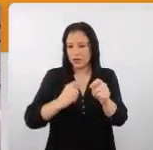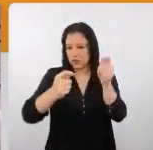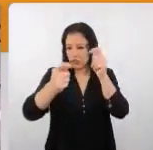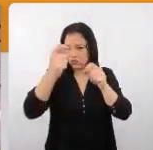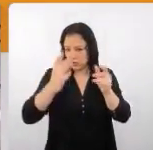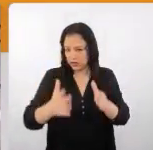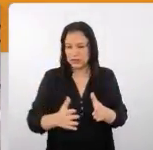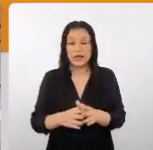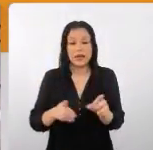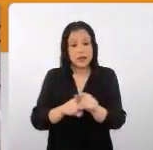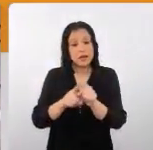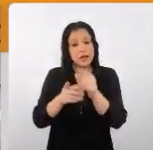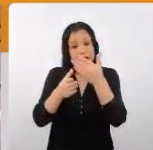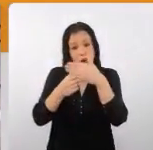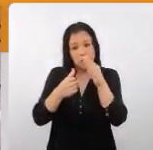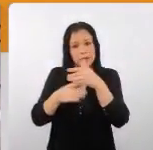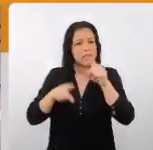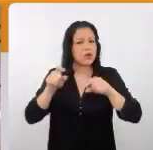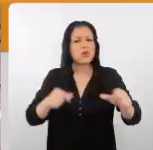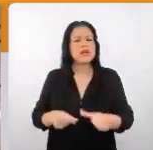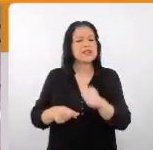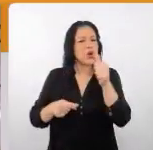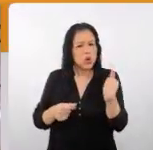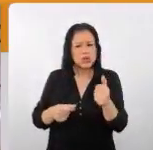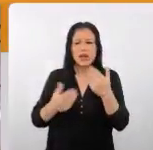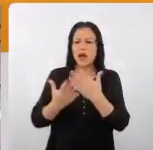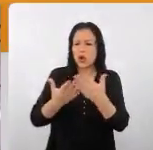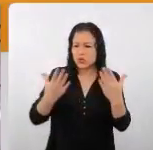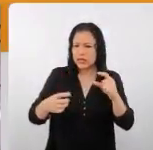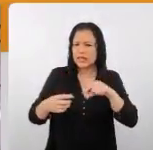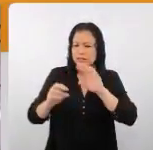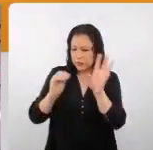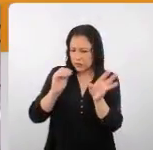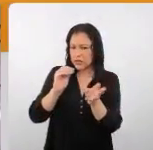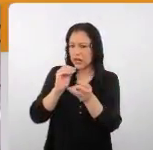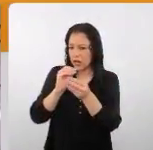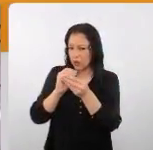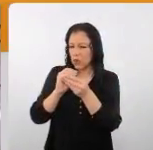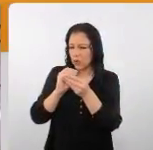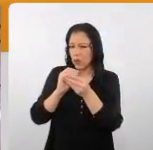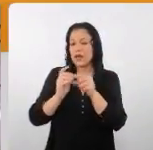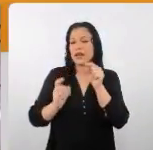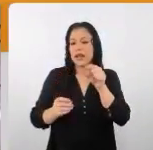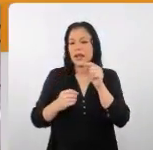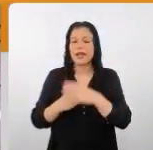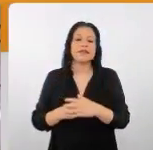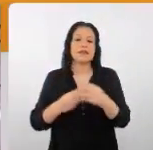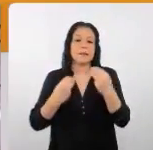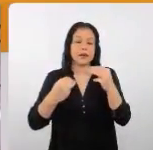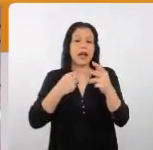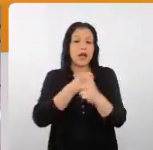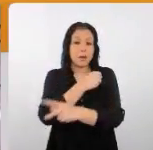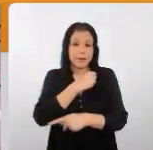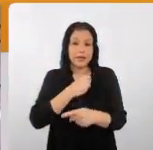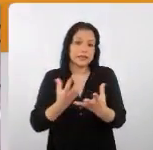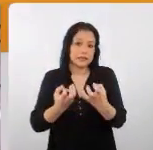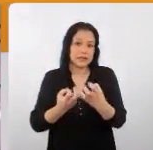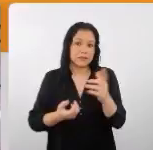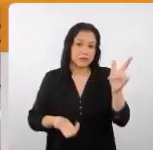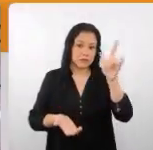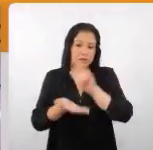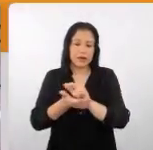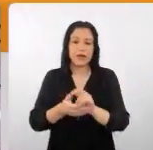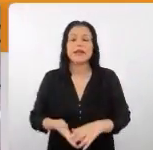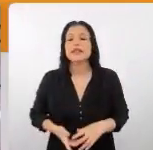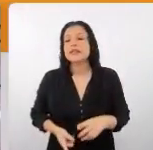También quería compartir con ustedes algunas otras consideraciones para tener en cuenta en este mercado. Lo primero es que,